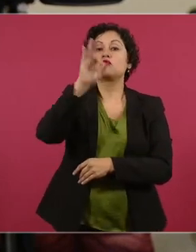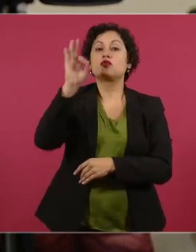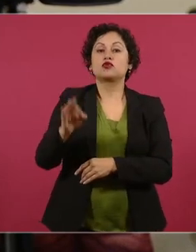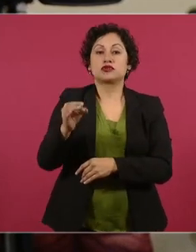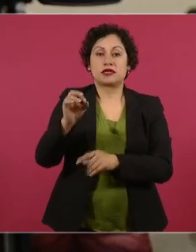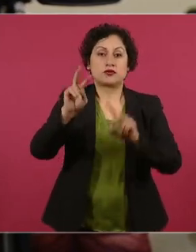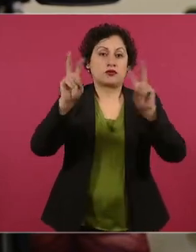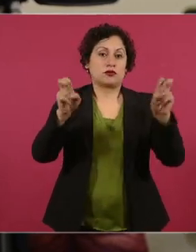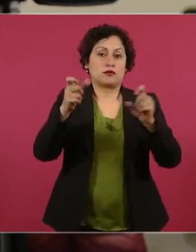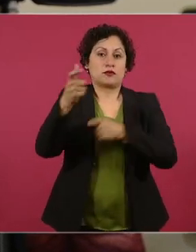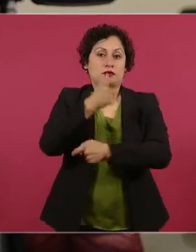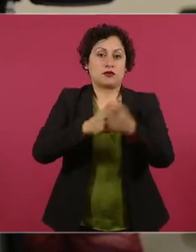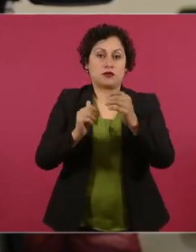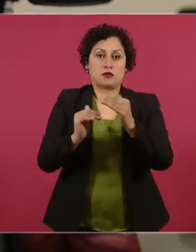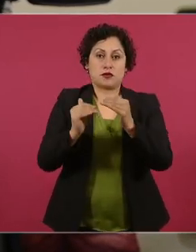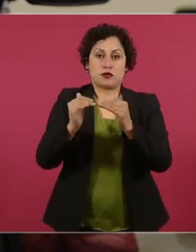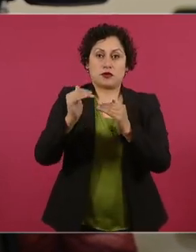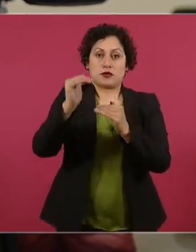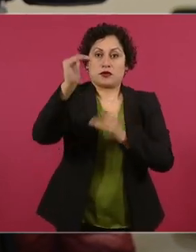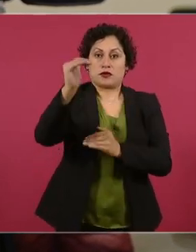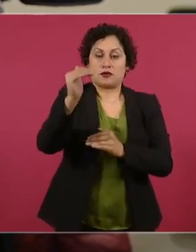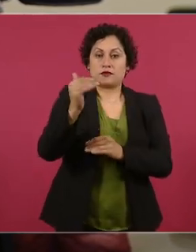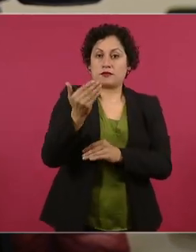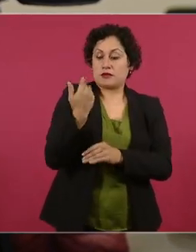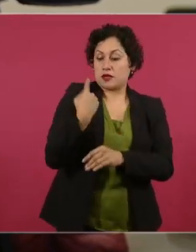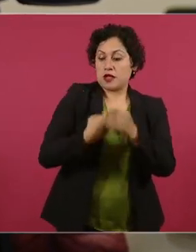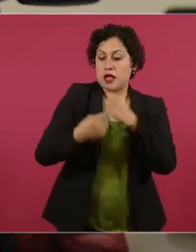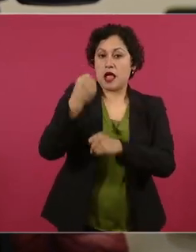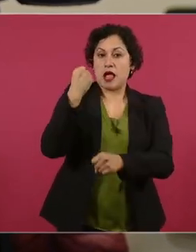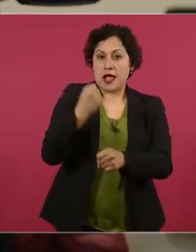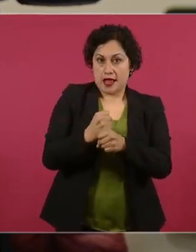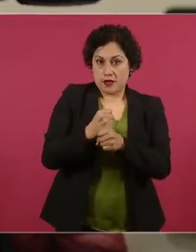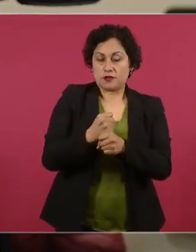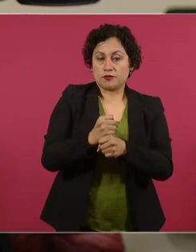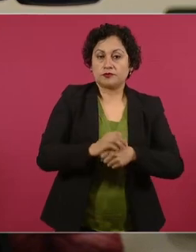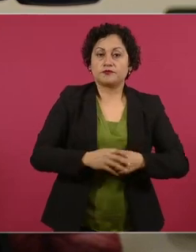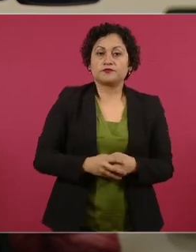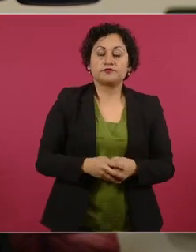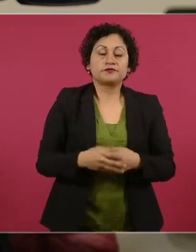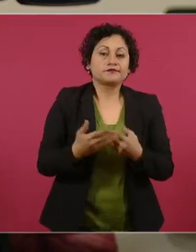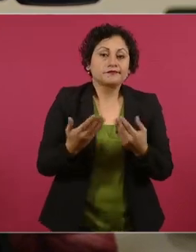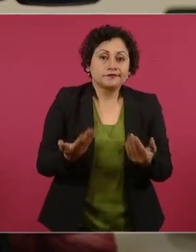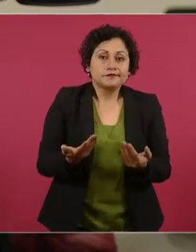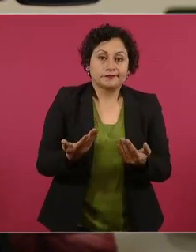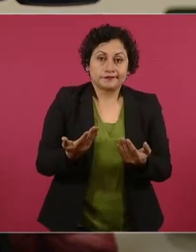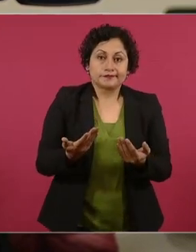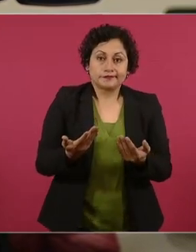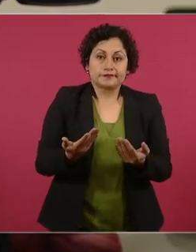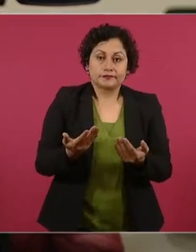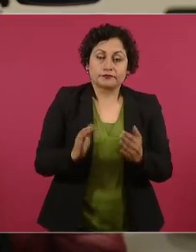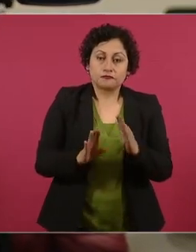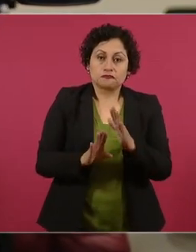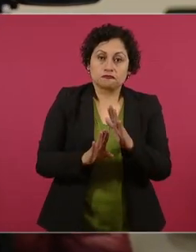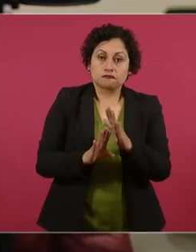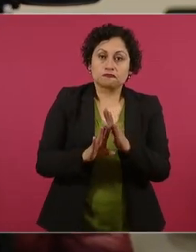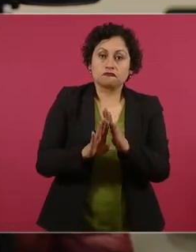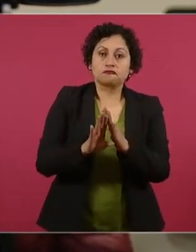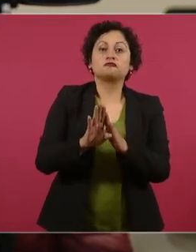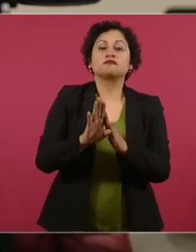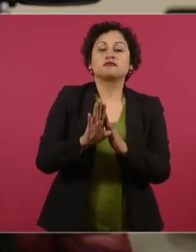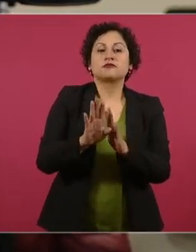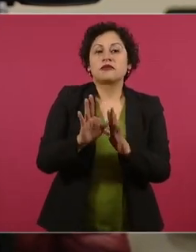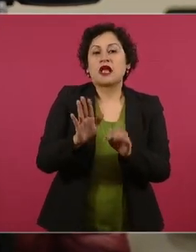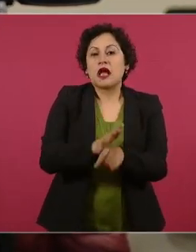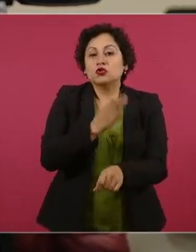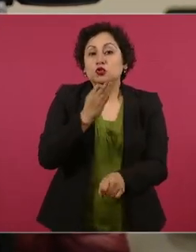economía al cierre del tercer trimestre del año pasado. Tuvimos el año pasado un crecimiento que quizás no es suficiente,